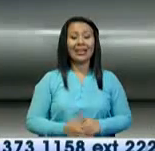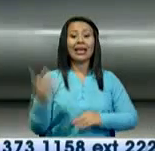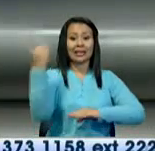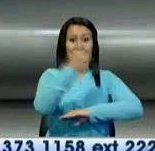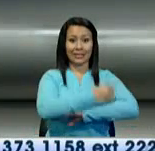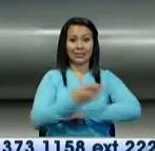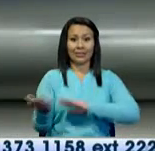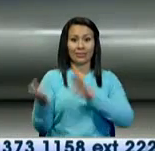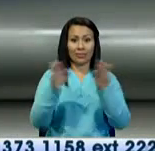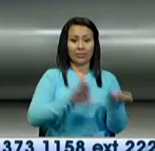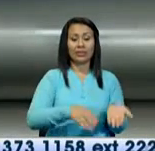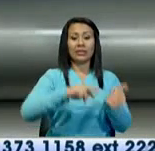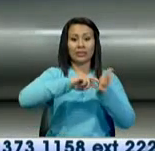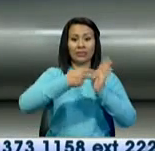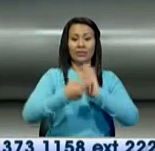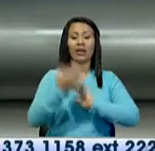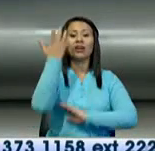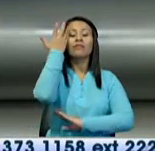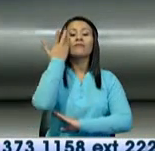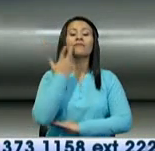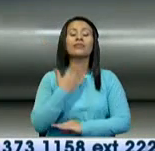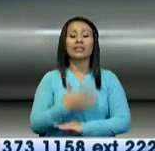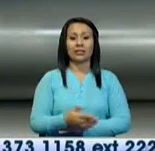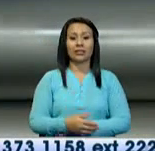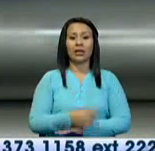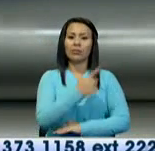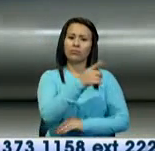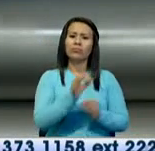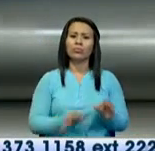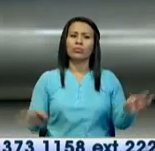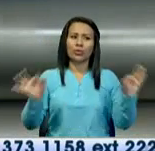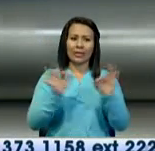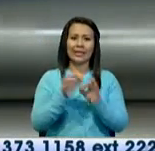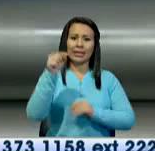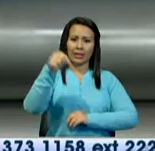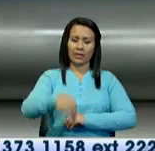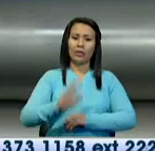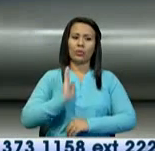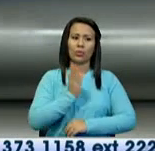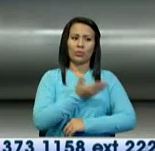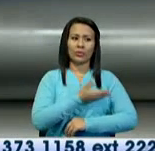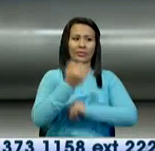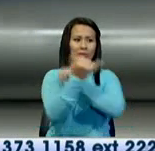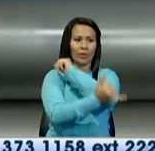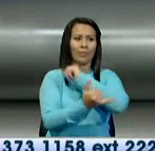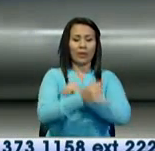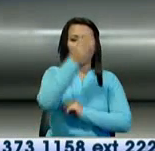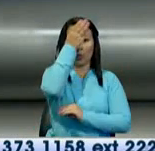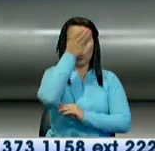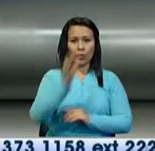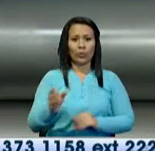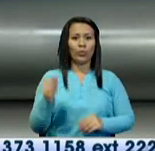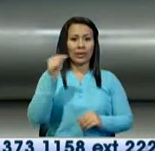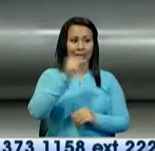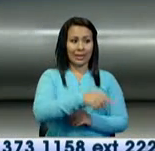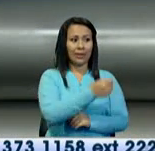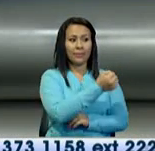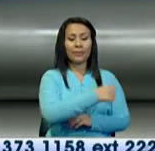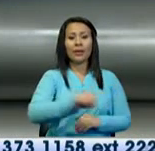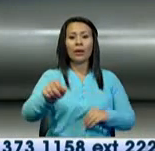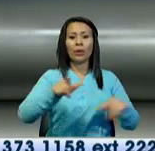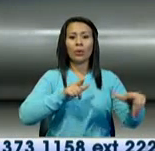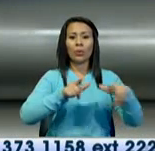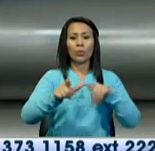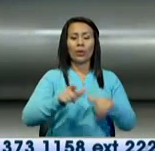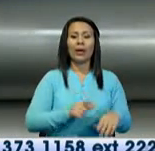El Día de los Difuntos es una fecha que se celebra de manera muy tradicional aquí en nuestro país. Nuestra nota intercultural nos traslada al cementerio de Calderón